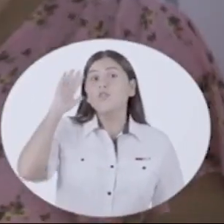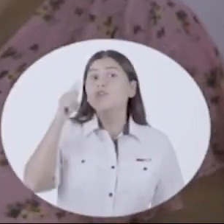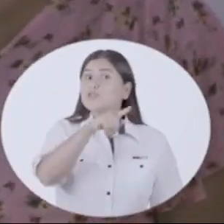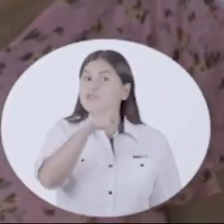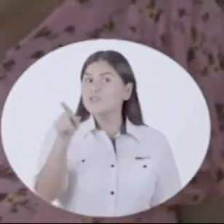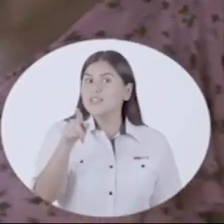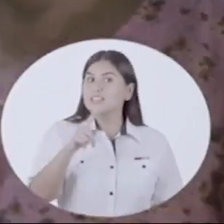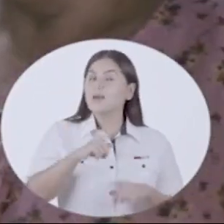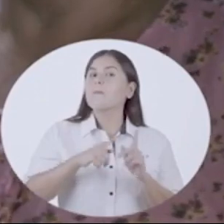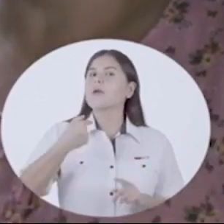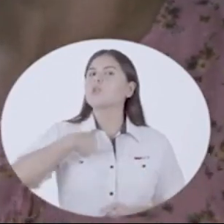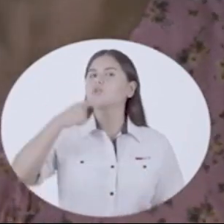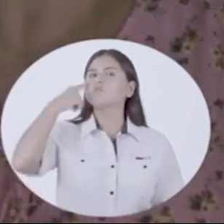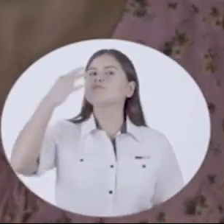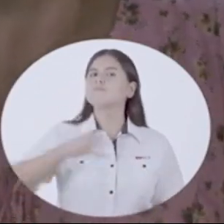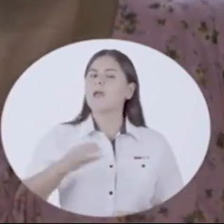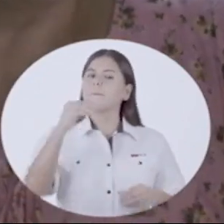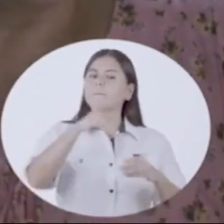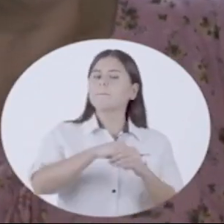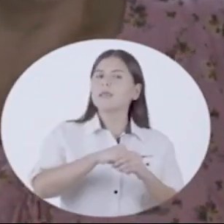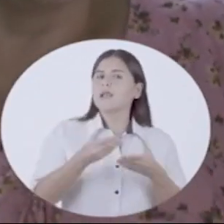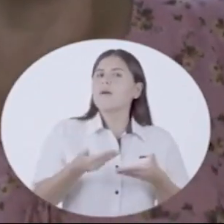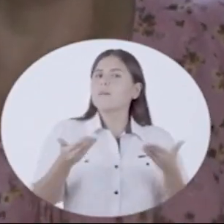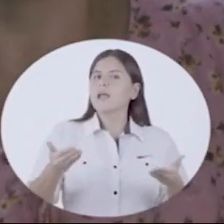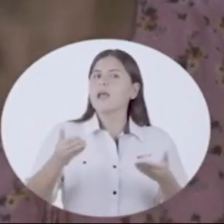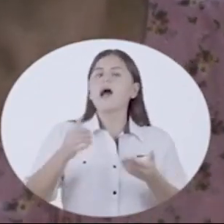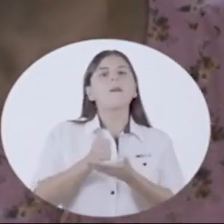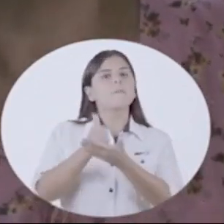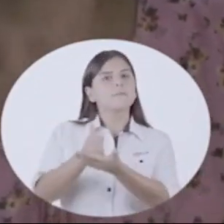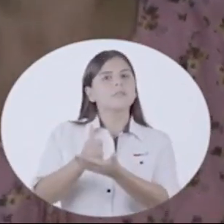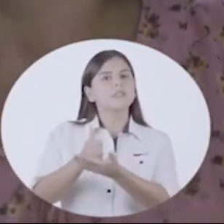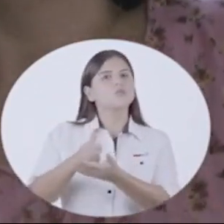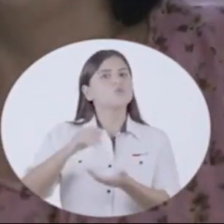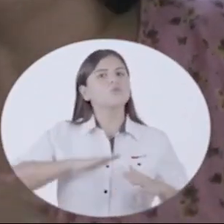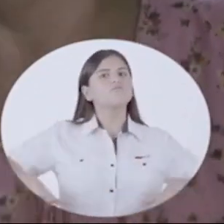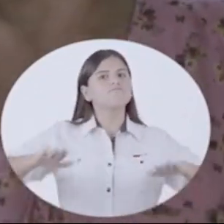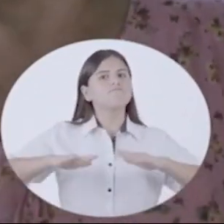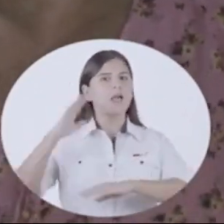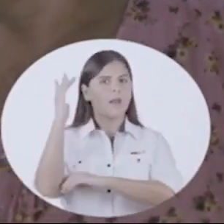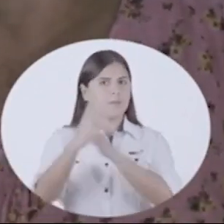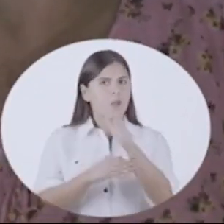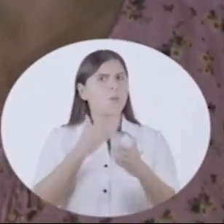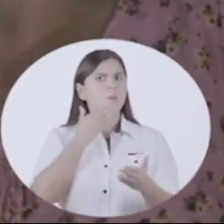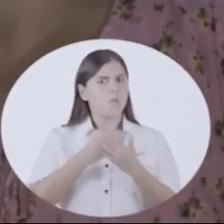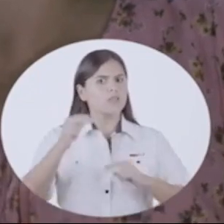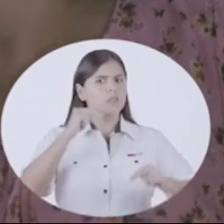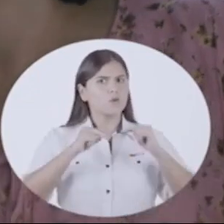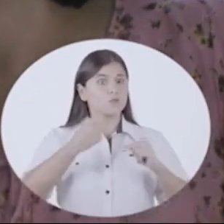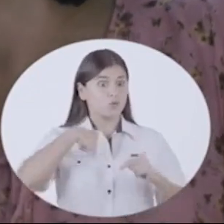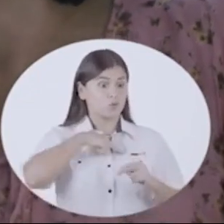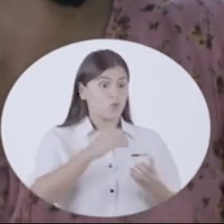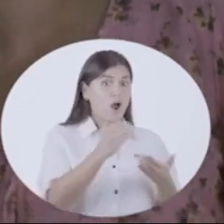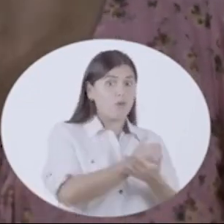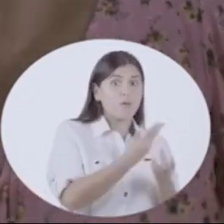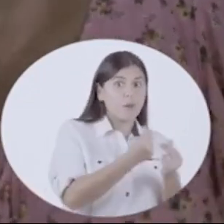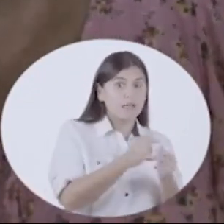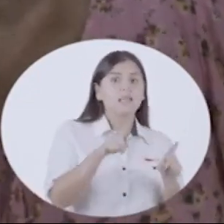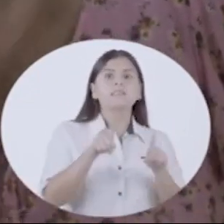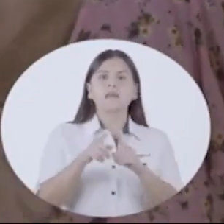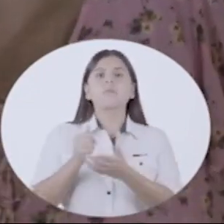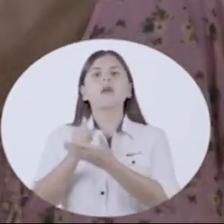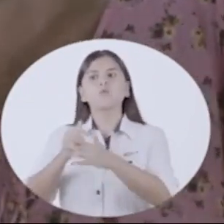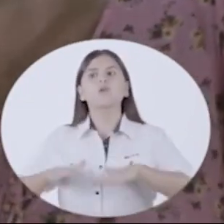tipo de cosas, ¿verdad? Por supuesto, para hacer compras de accesorios amigables con el ambiente, como por ejemplo este calentador solar